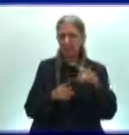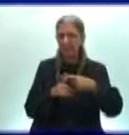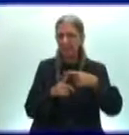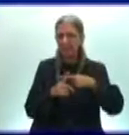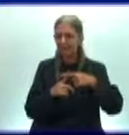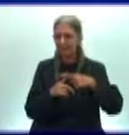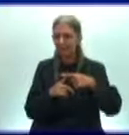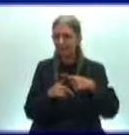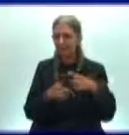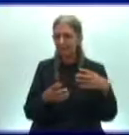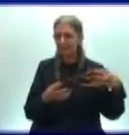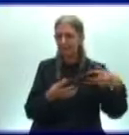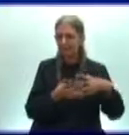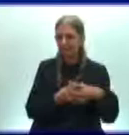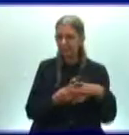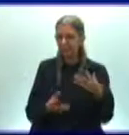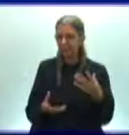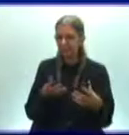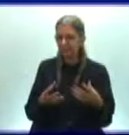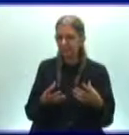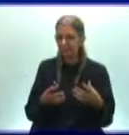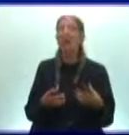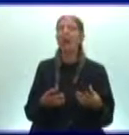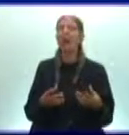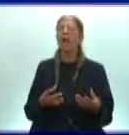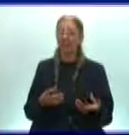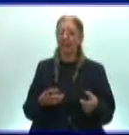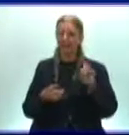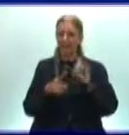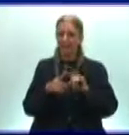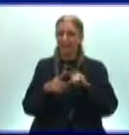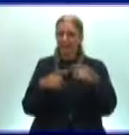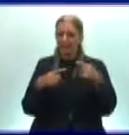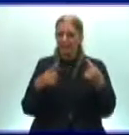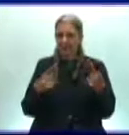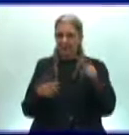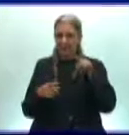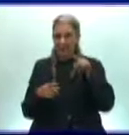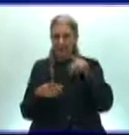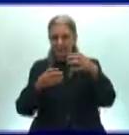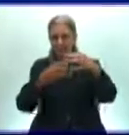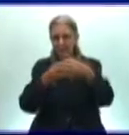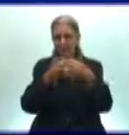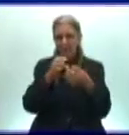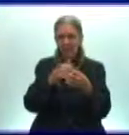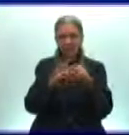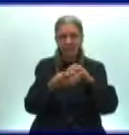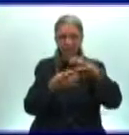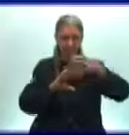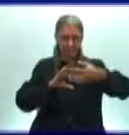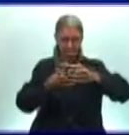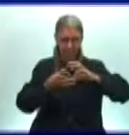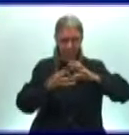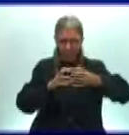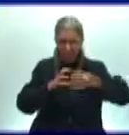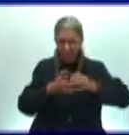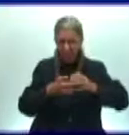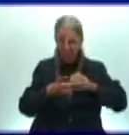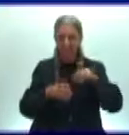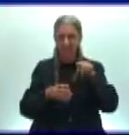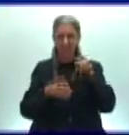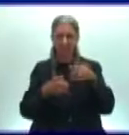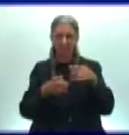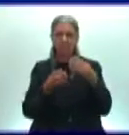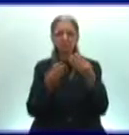fusión y de ebullición? Fíjense, primero están formados por moléculas, entre las que existen